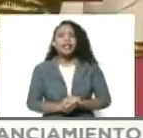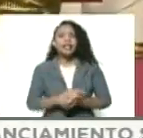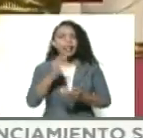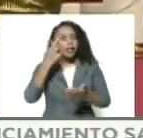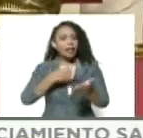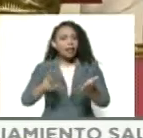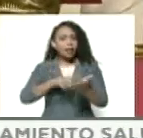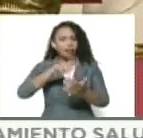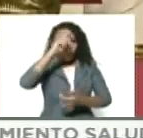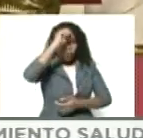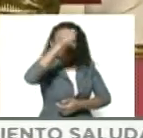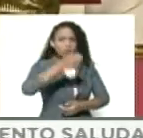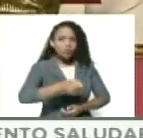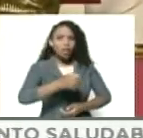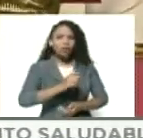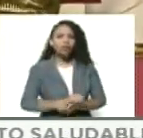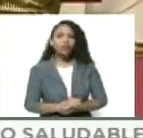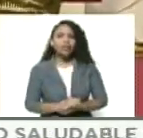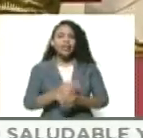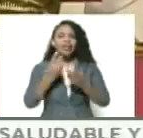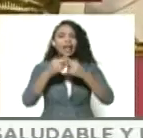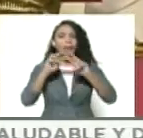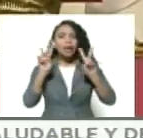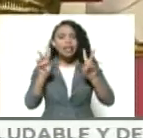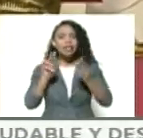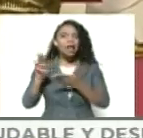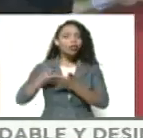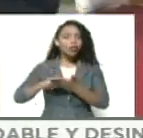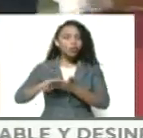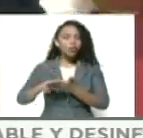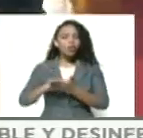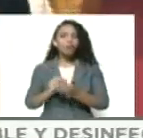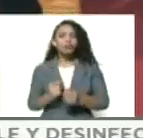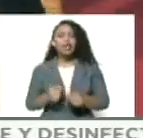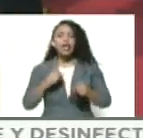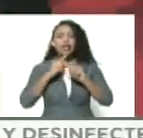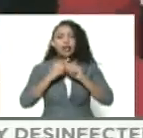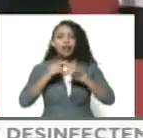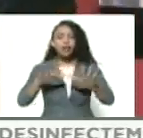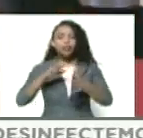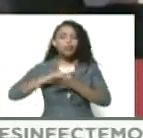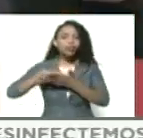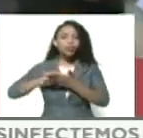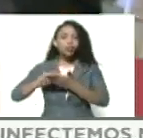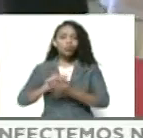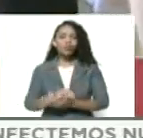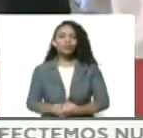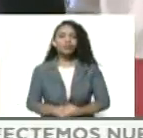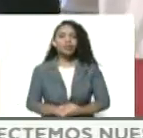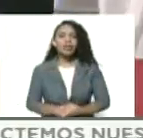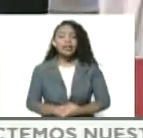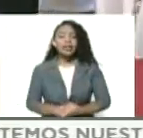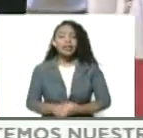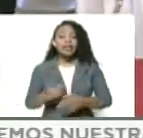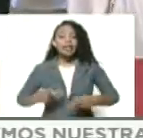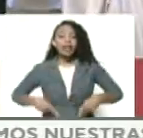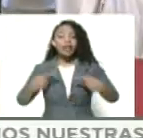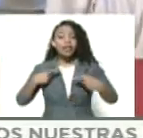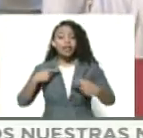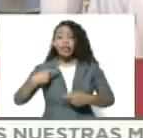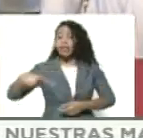reunificación, de la paz, de la reconciliación y de la vida entre todos y